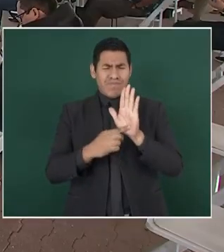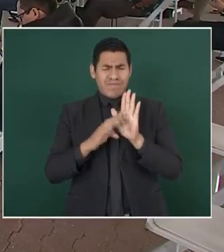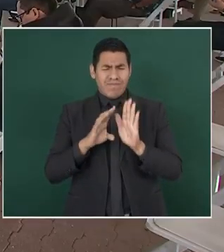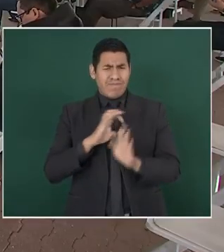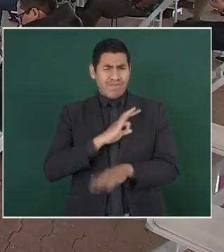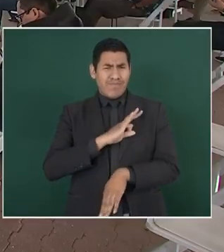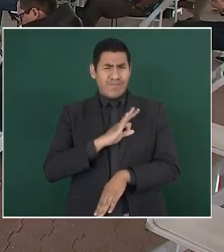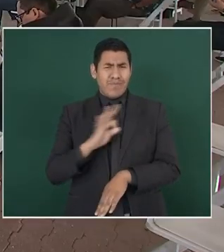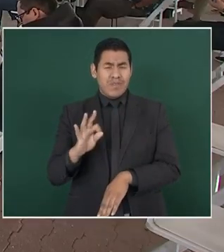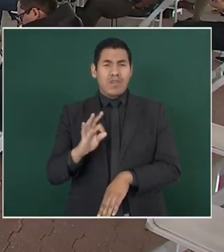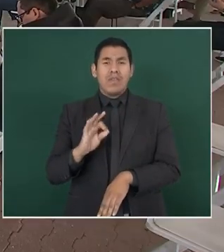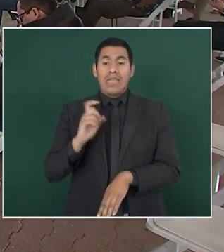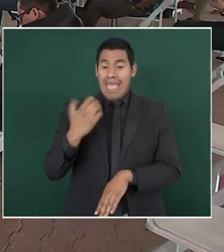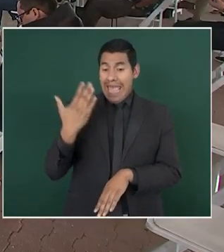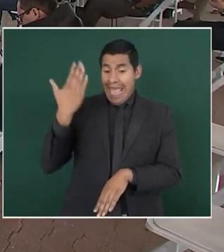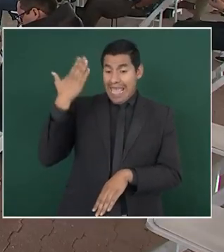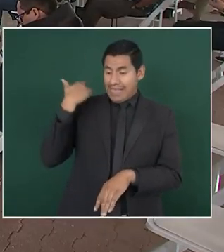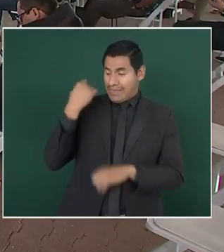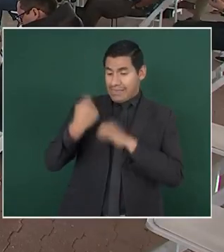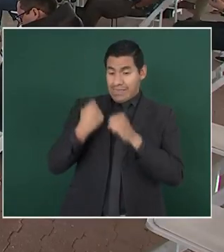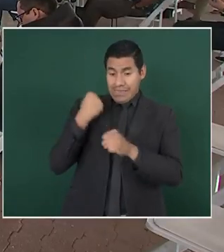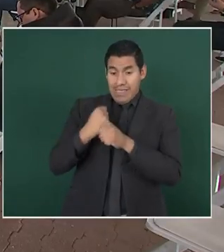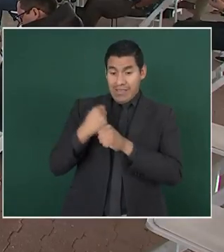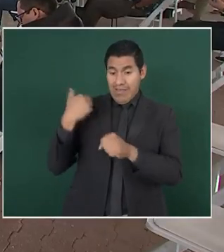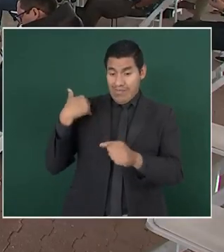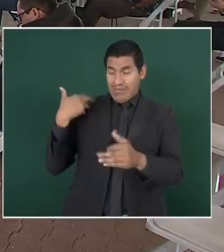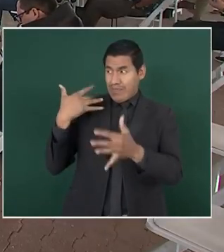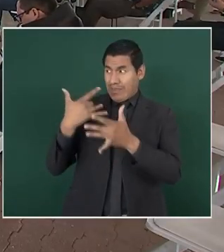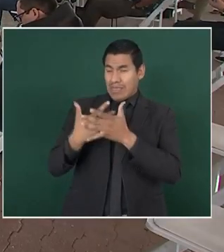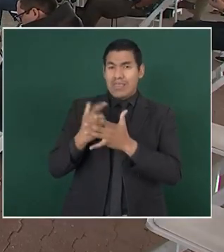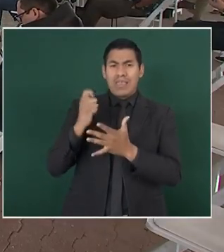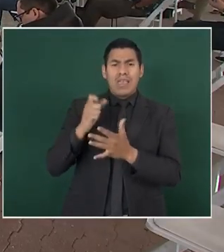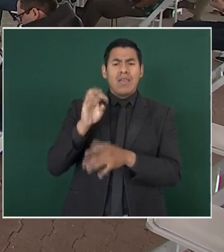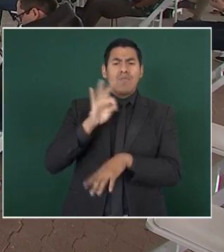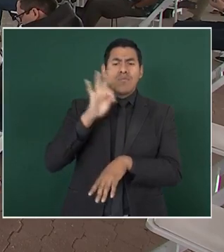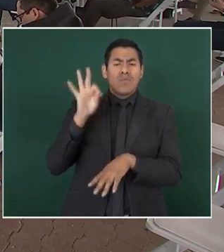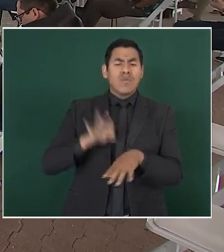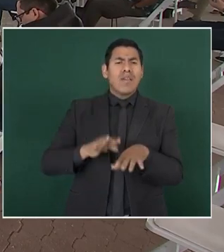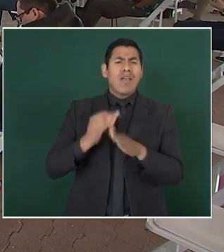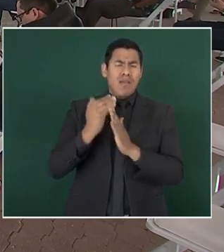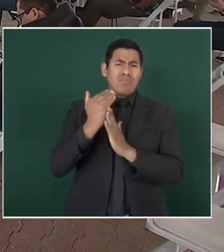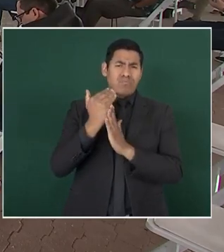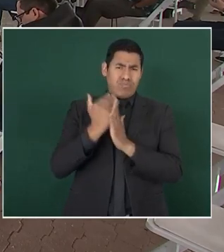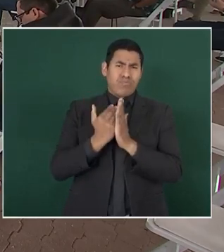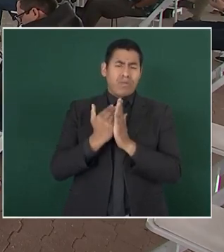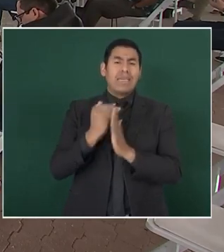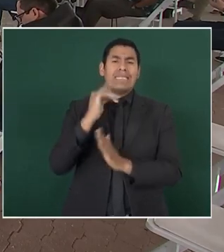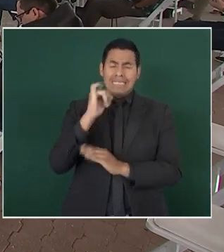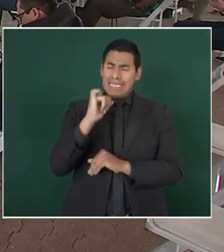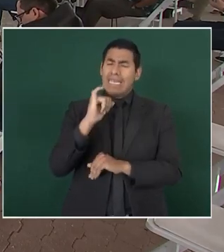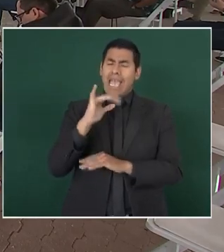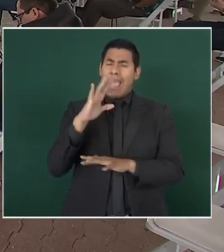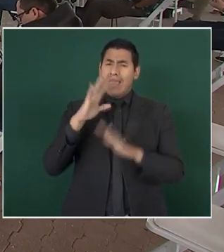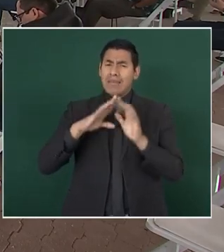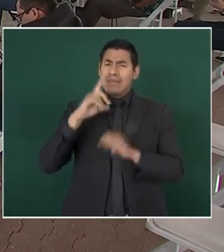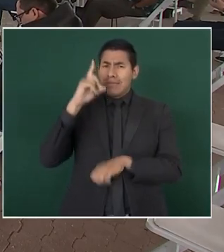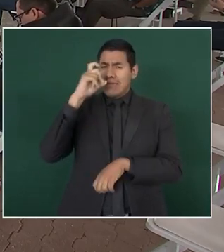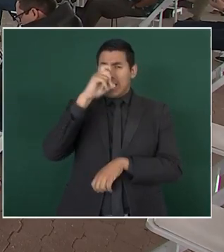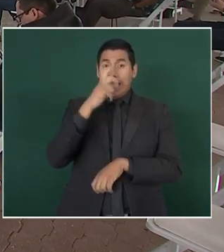en los últimos años. Se nos está complicando últimamente, pero por eso estamos aquí,